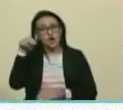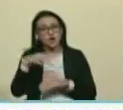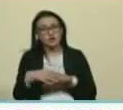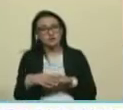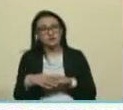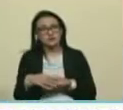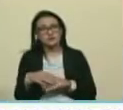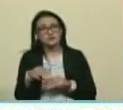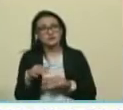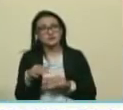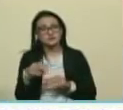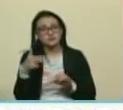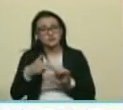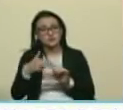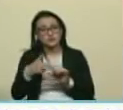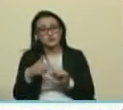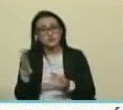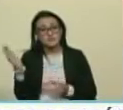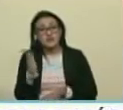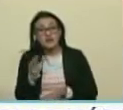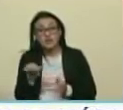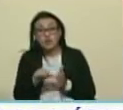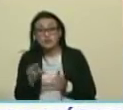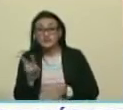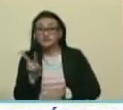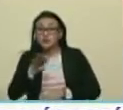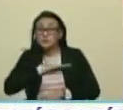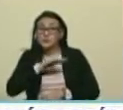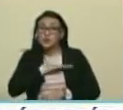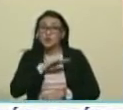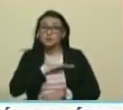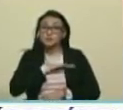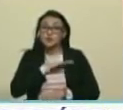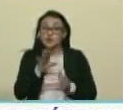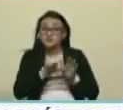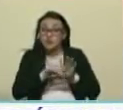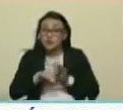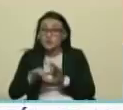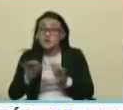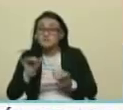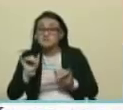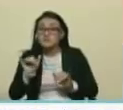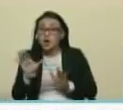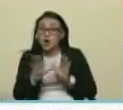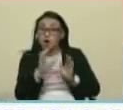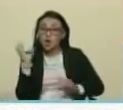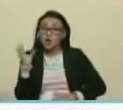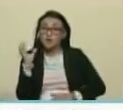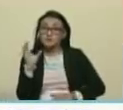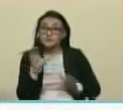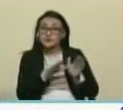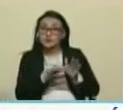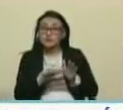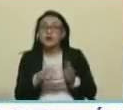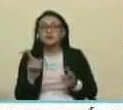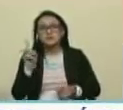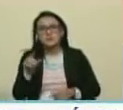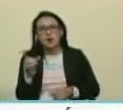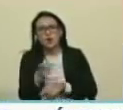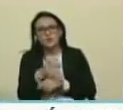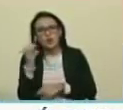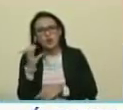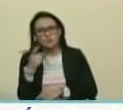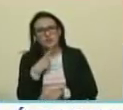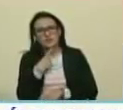es combustible que proviene de la República Bolivariana de Venezuela vía contrabando, es decir, se lo roban y además el gobierno de Colombia certifica